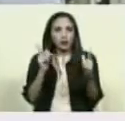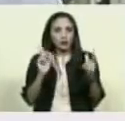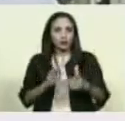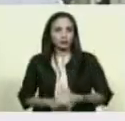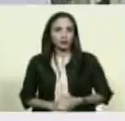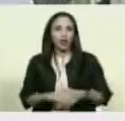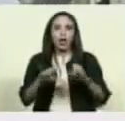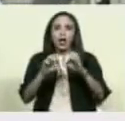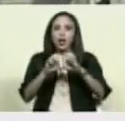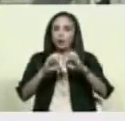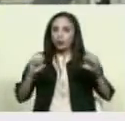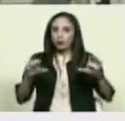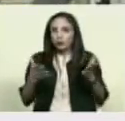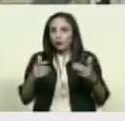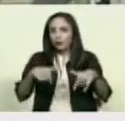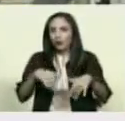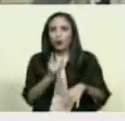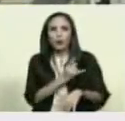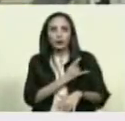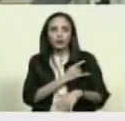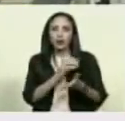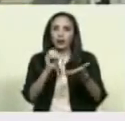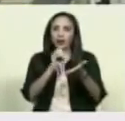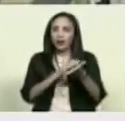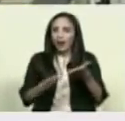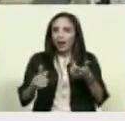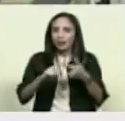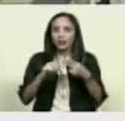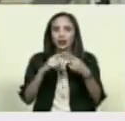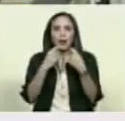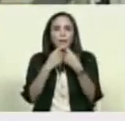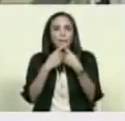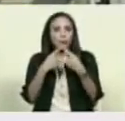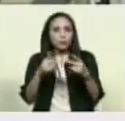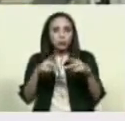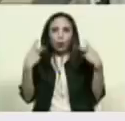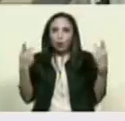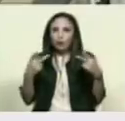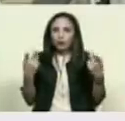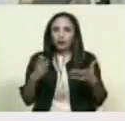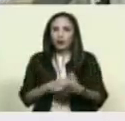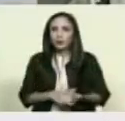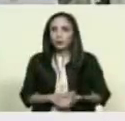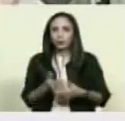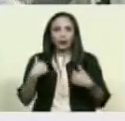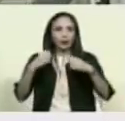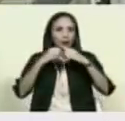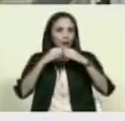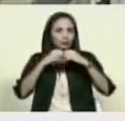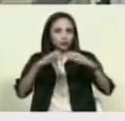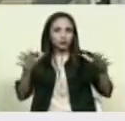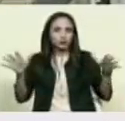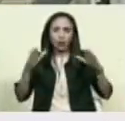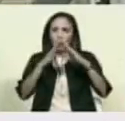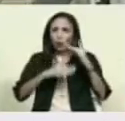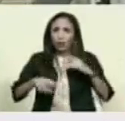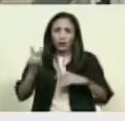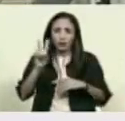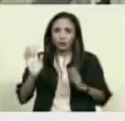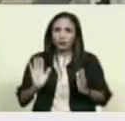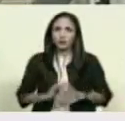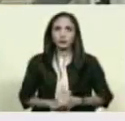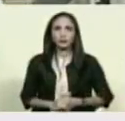educación universitaria gratuita, pública, de calidad y de amplio acceso. En